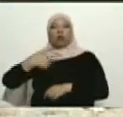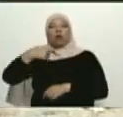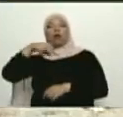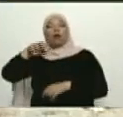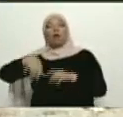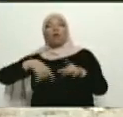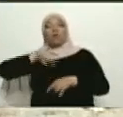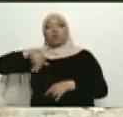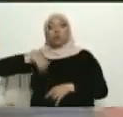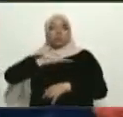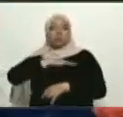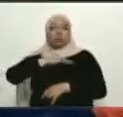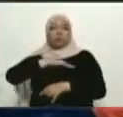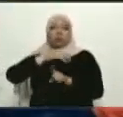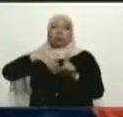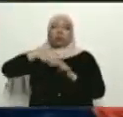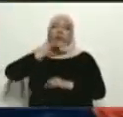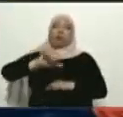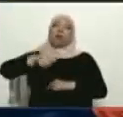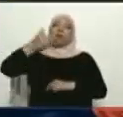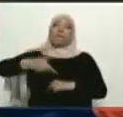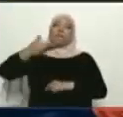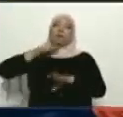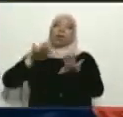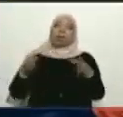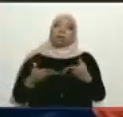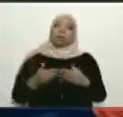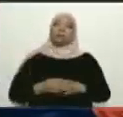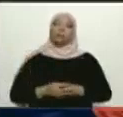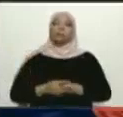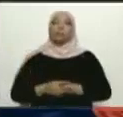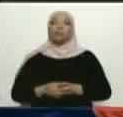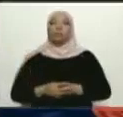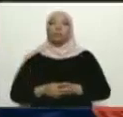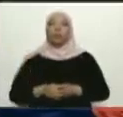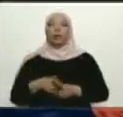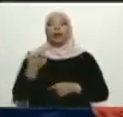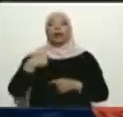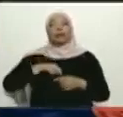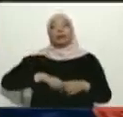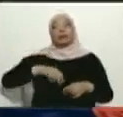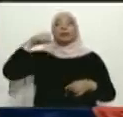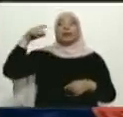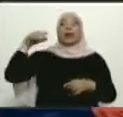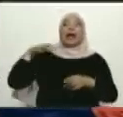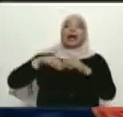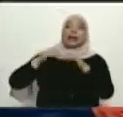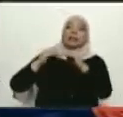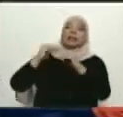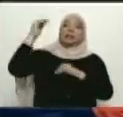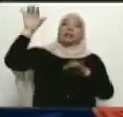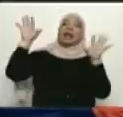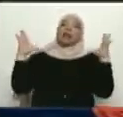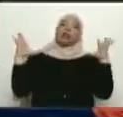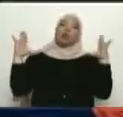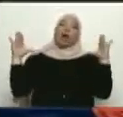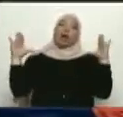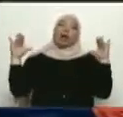es de calidad número uno en el mundo el parque canaima es único en el mundo también